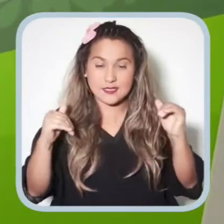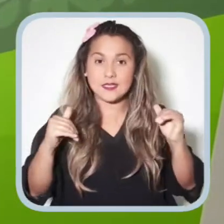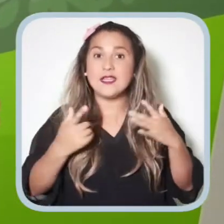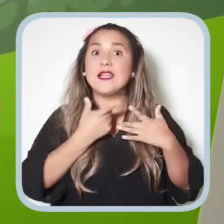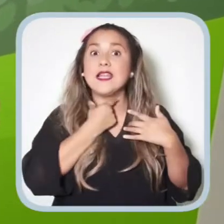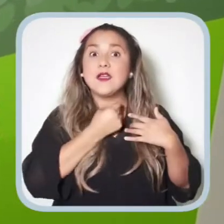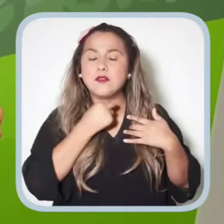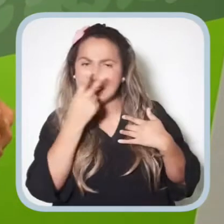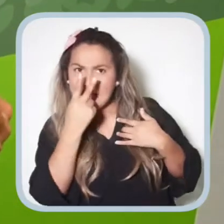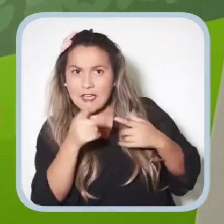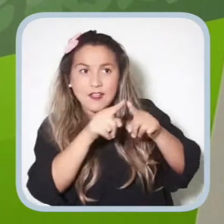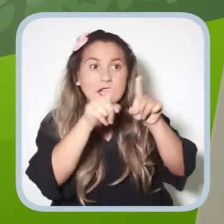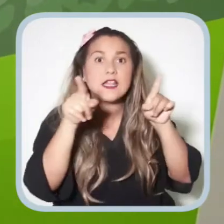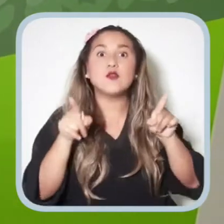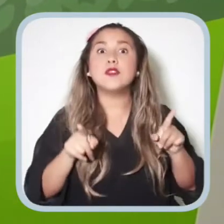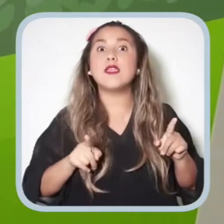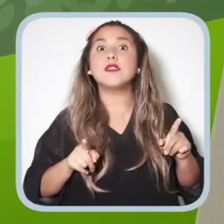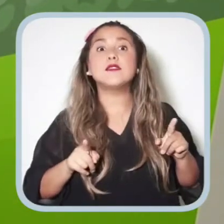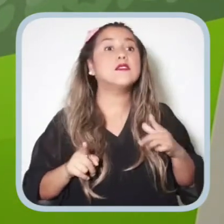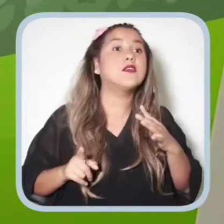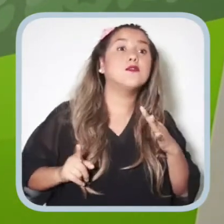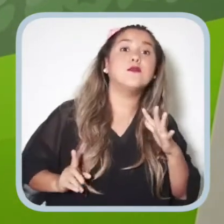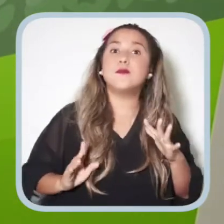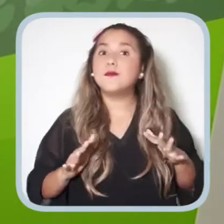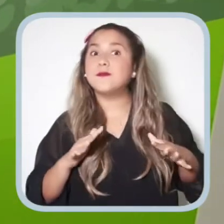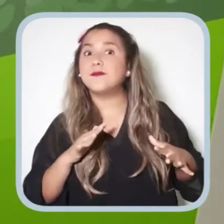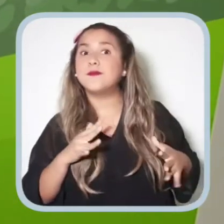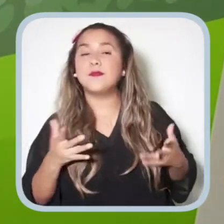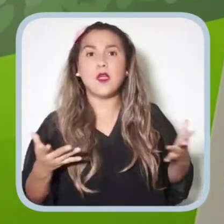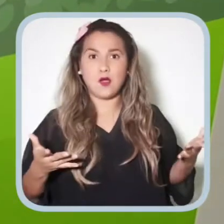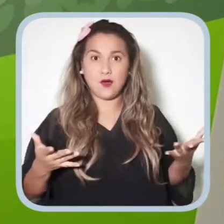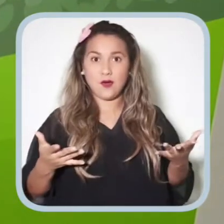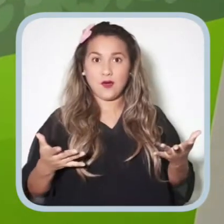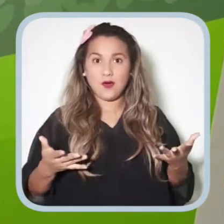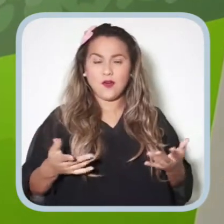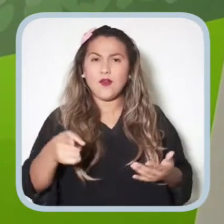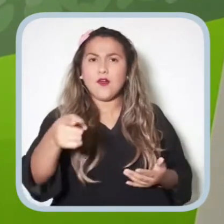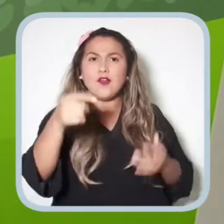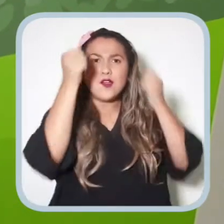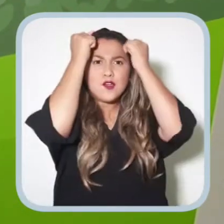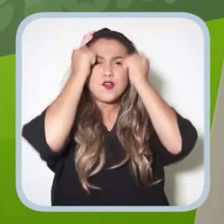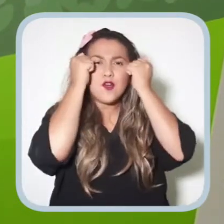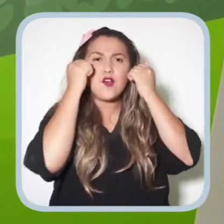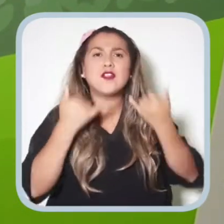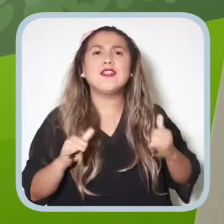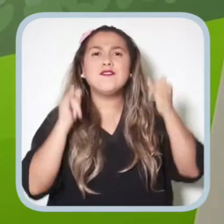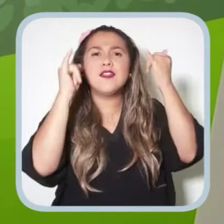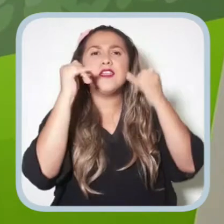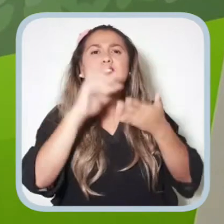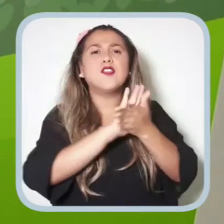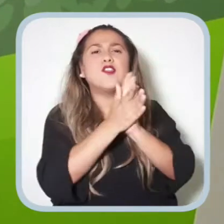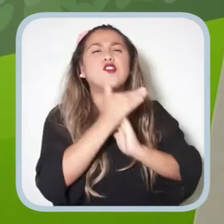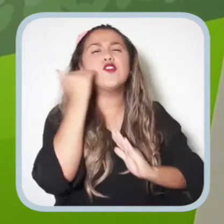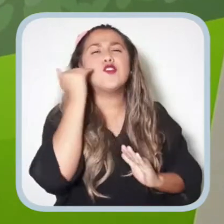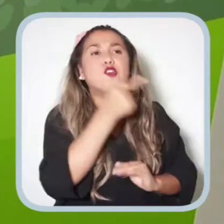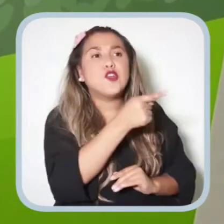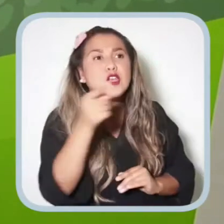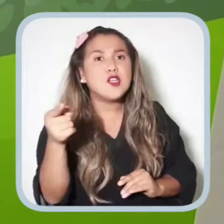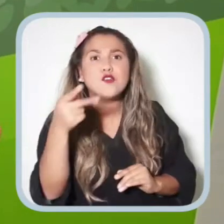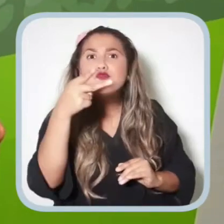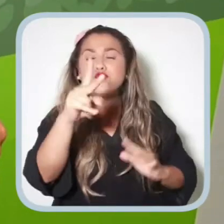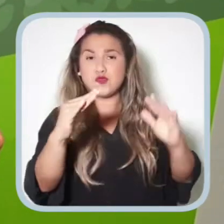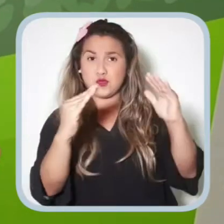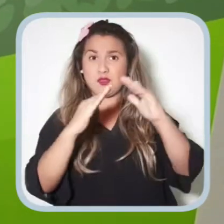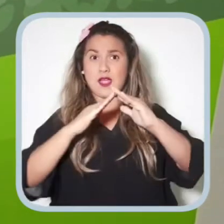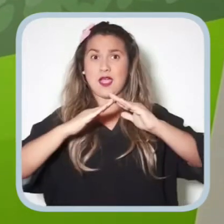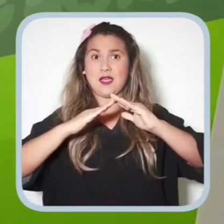ustedes. ¡Oye! ¡El gorro divertido de todos los niños y niñas en sus casas!